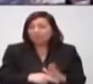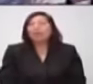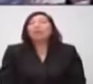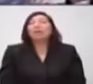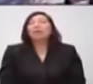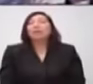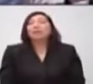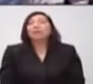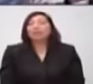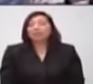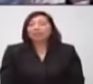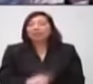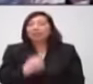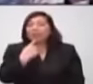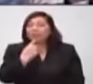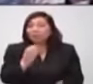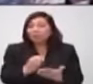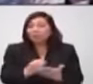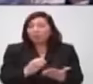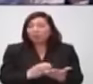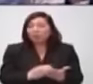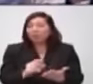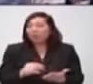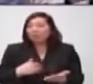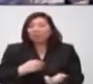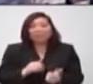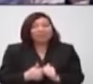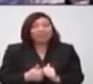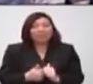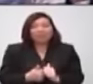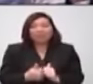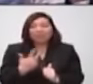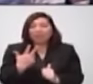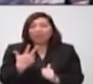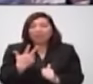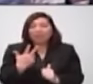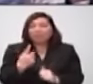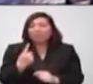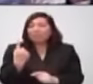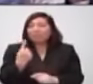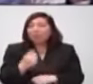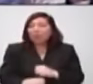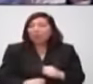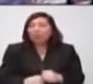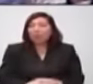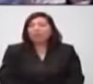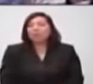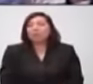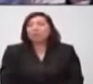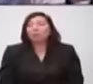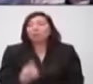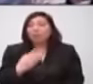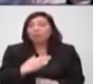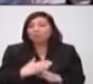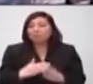legislativo 1012, señalan que los contratos de concesión no pueden ser modificados durante los 3 primeros años. Y al año y medio